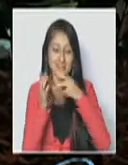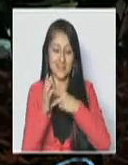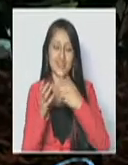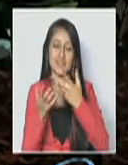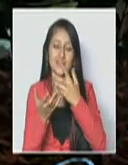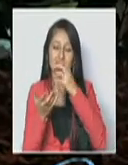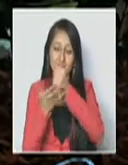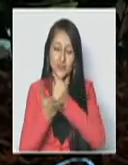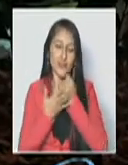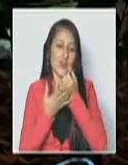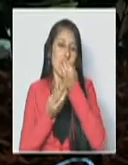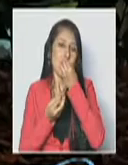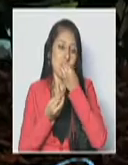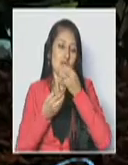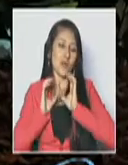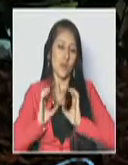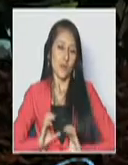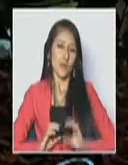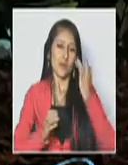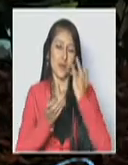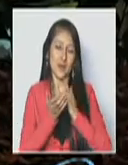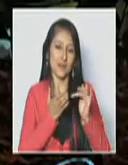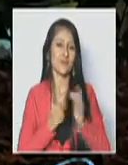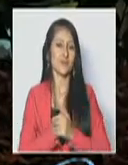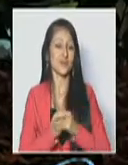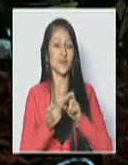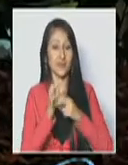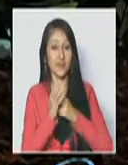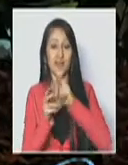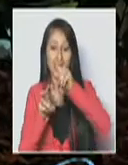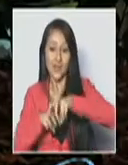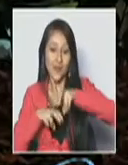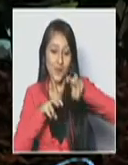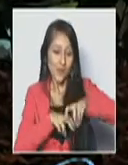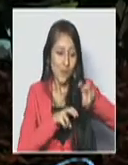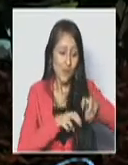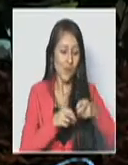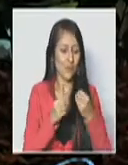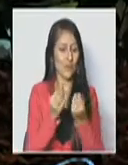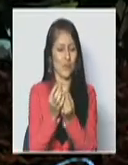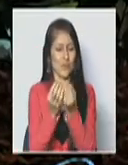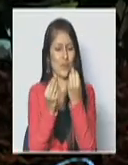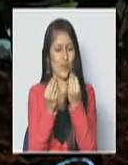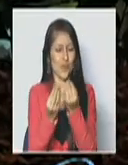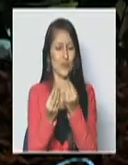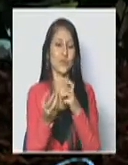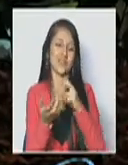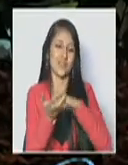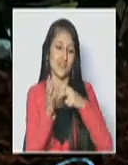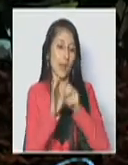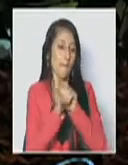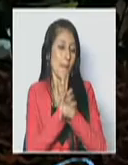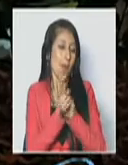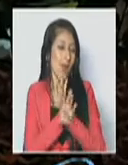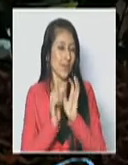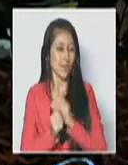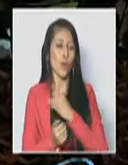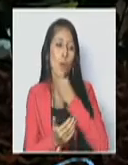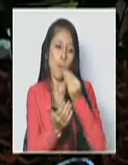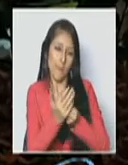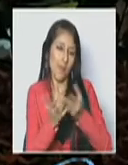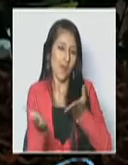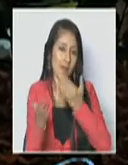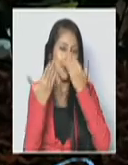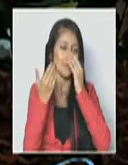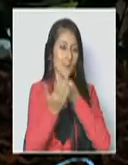universo en la tierra y es lo que llamamos en el campo hay cosecha de tal fruta y esa es la que veríamos